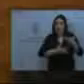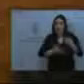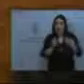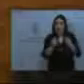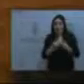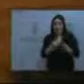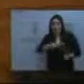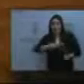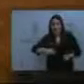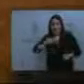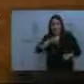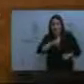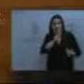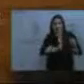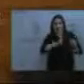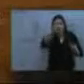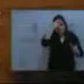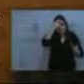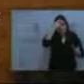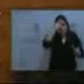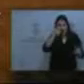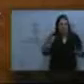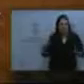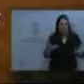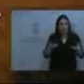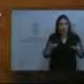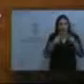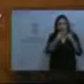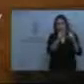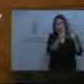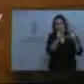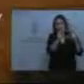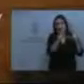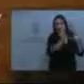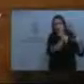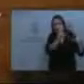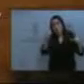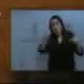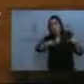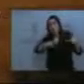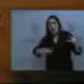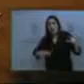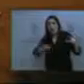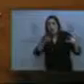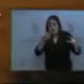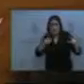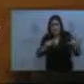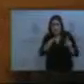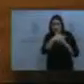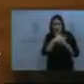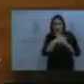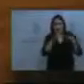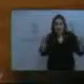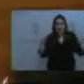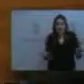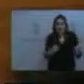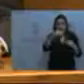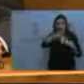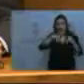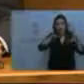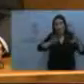para trasladar pacientes urgentes desde el oriente asturiano a dicha comunidad, según viene recogido en el marco integral de actuación en el área